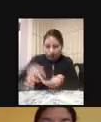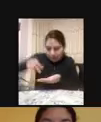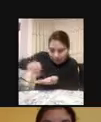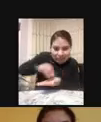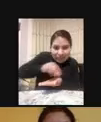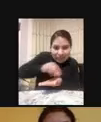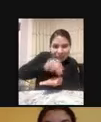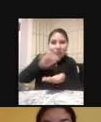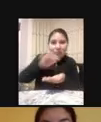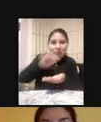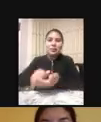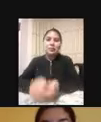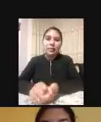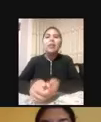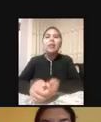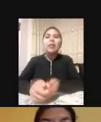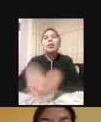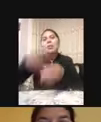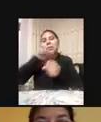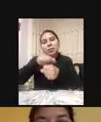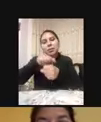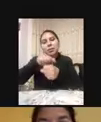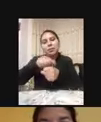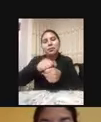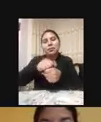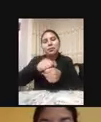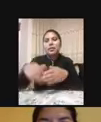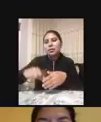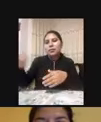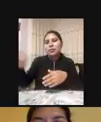permitir también trabajar este aspecto. El siguiente, por favor.